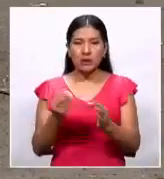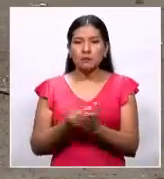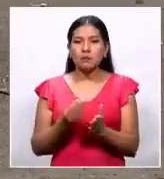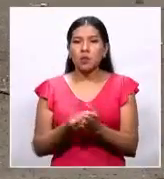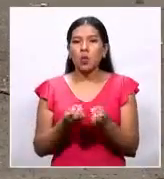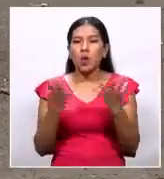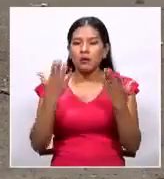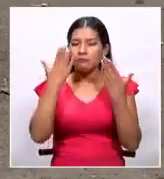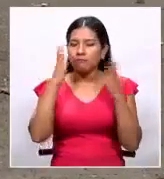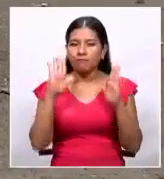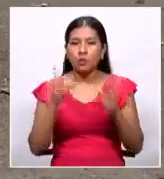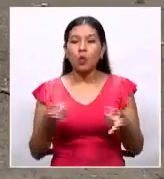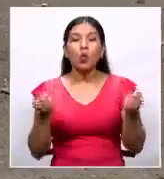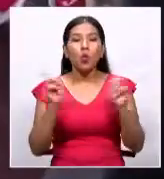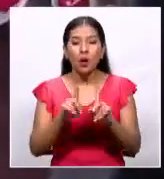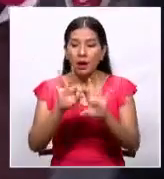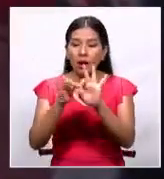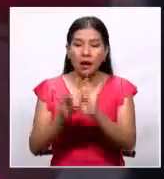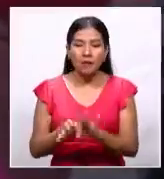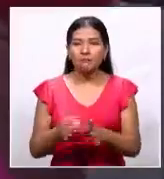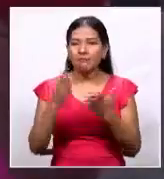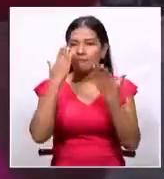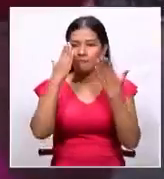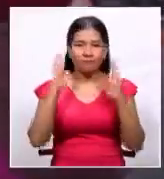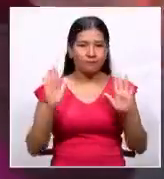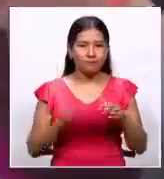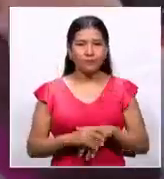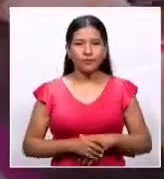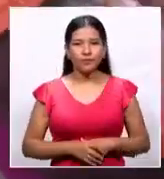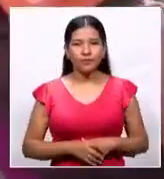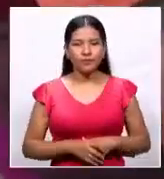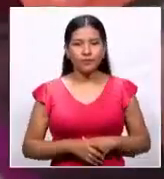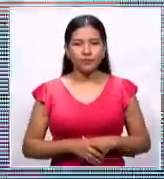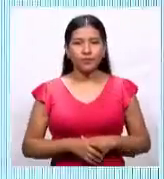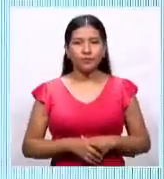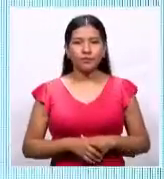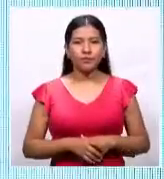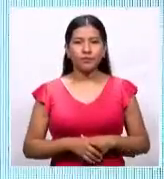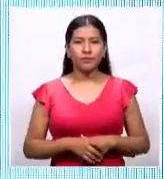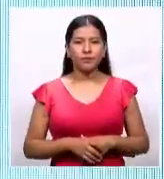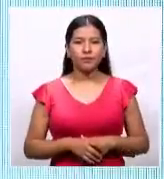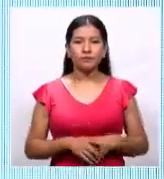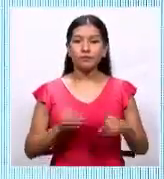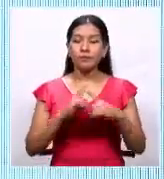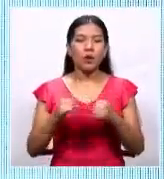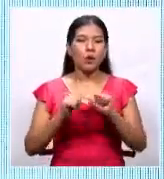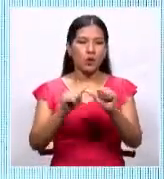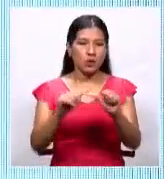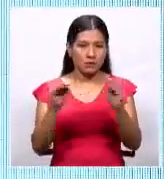hasta cuándo se realizaría también estos trabajos. Continuamos hablando sobre este tema y nos